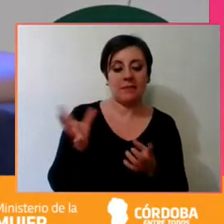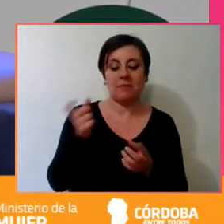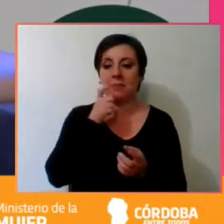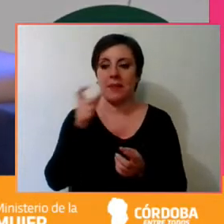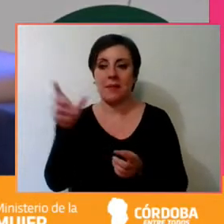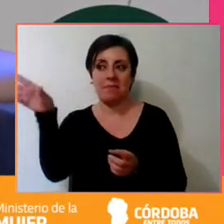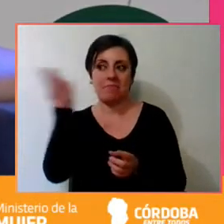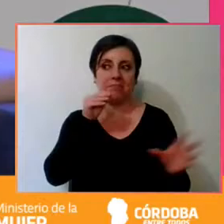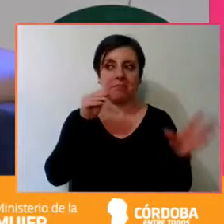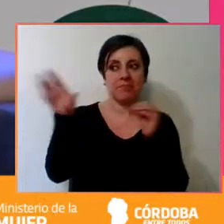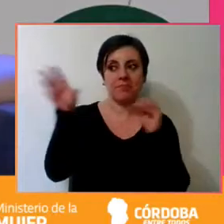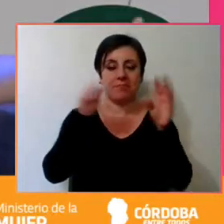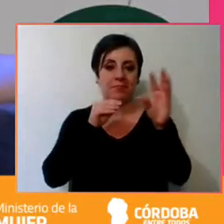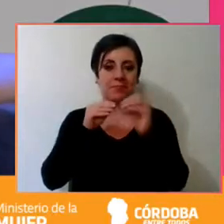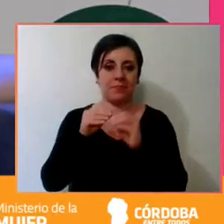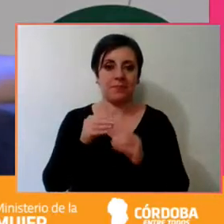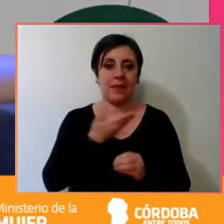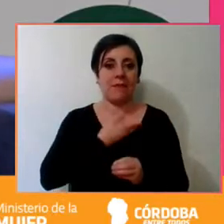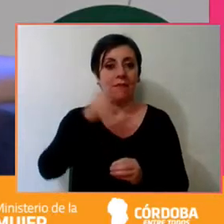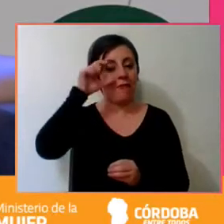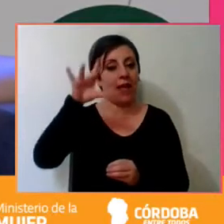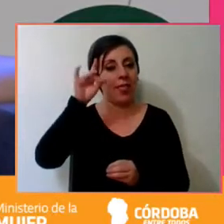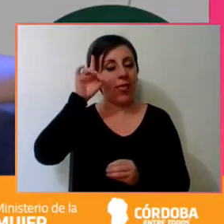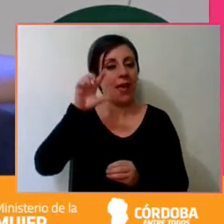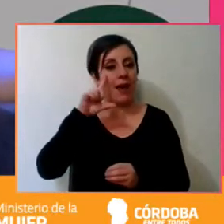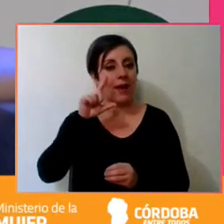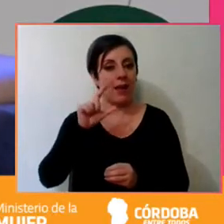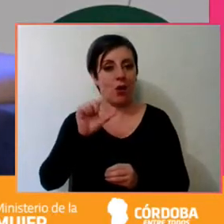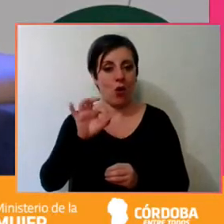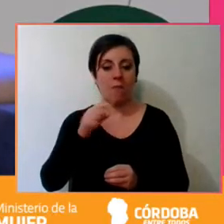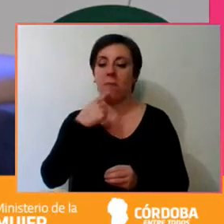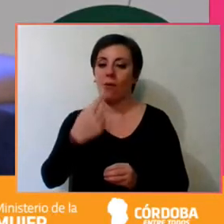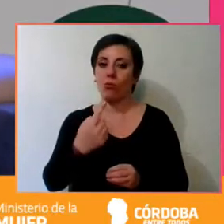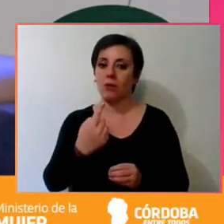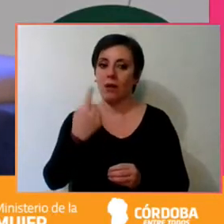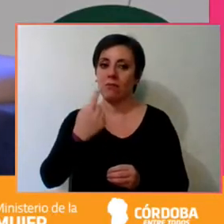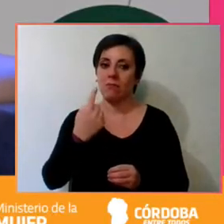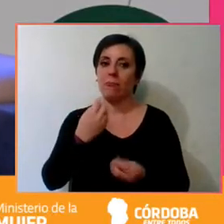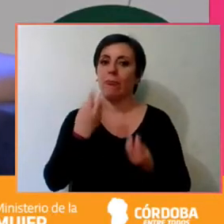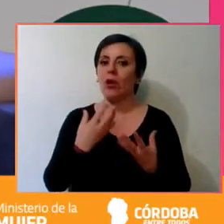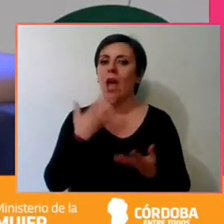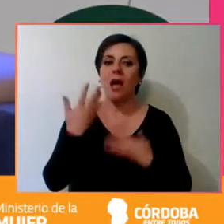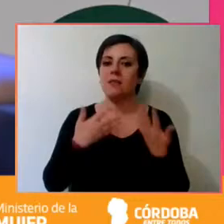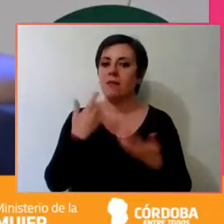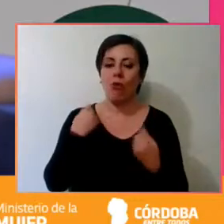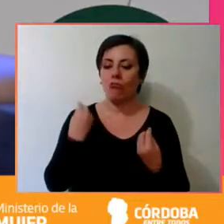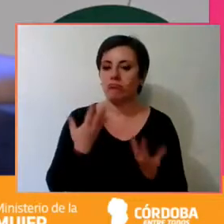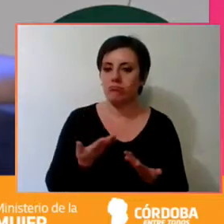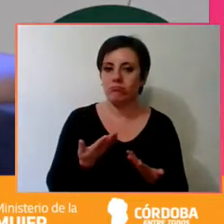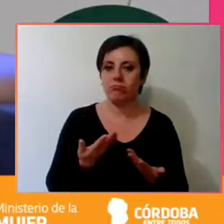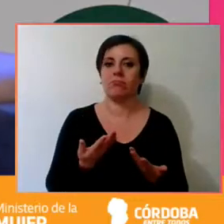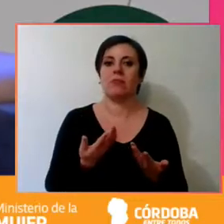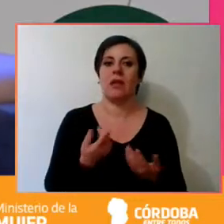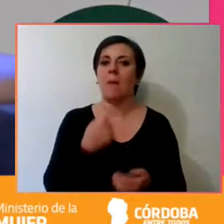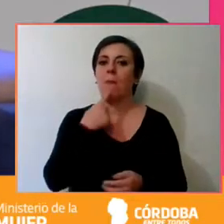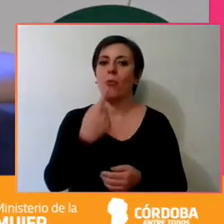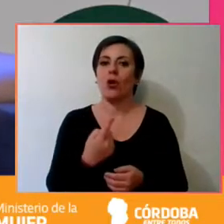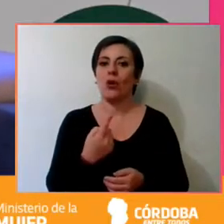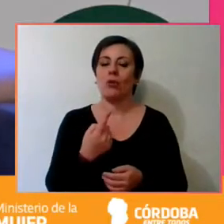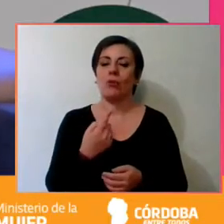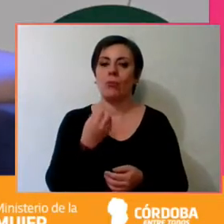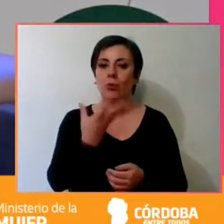hablaron. Federico hizo una primera pregunta: ¿por qué hacemos lo que hacemos? Y la pregunta en realidad es: ¿por qué ustedes están